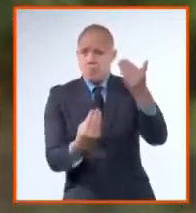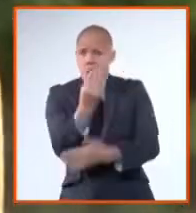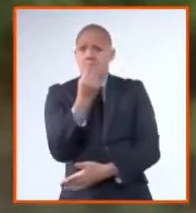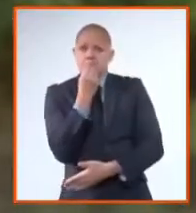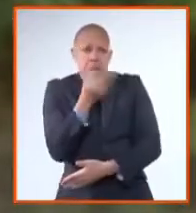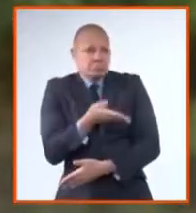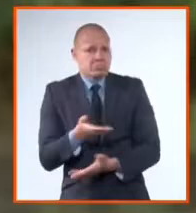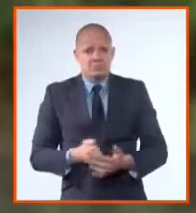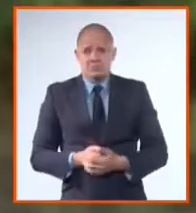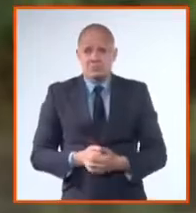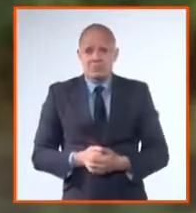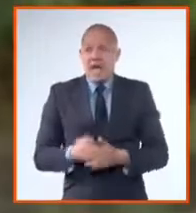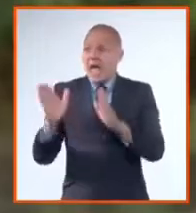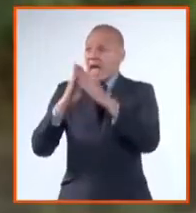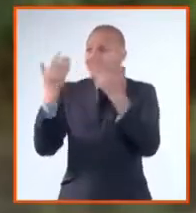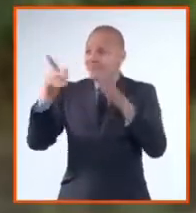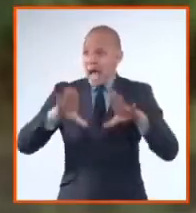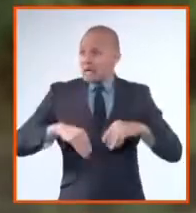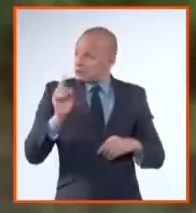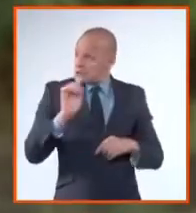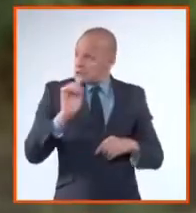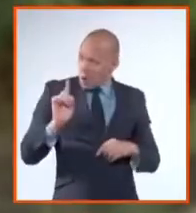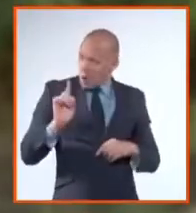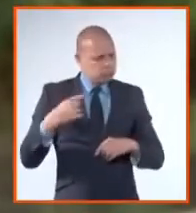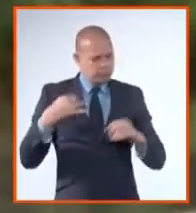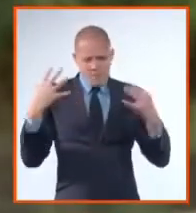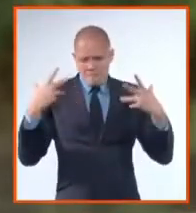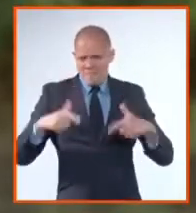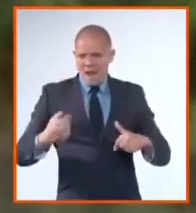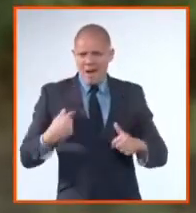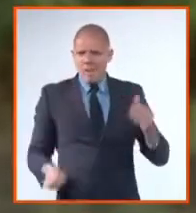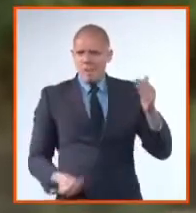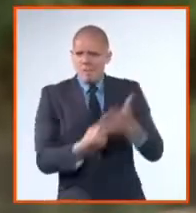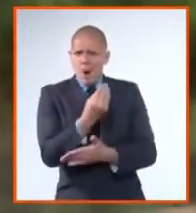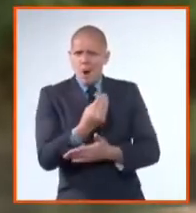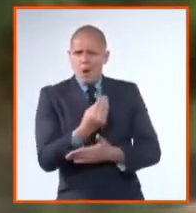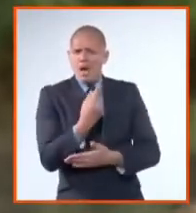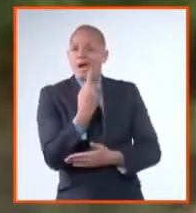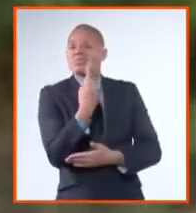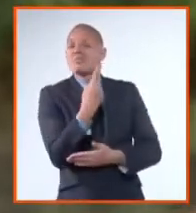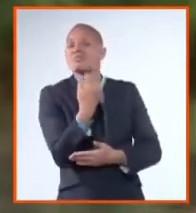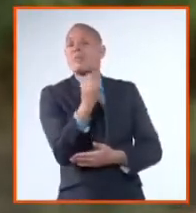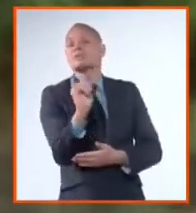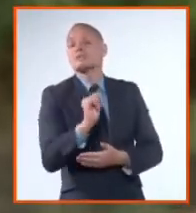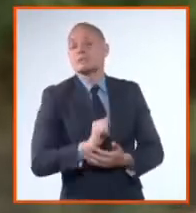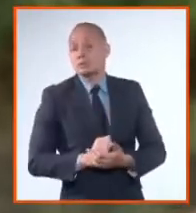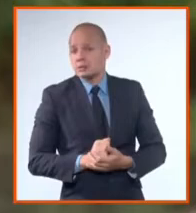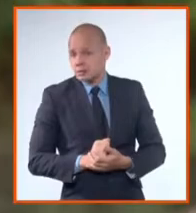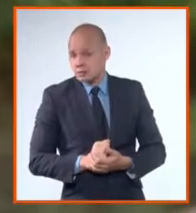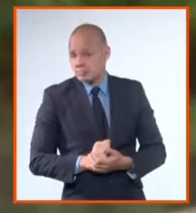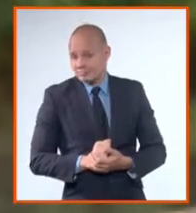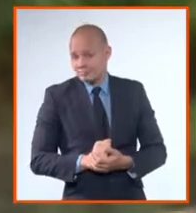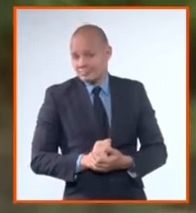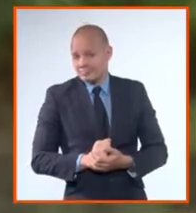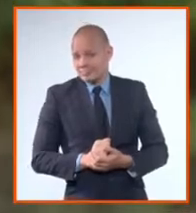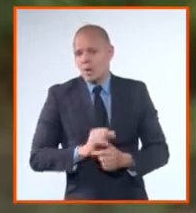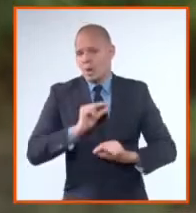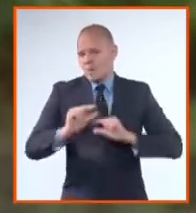secundario. Tenemos que lograr que nuestras revistas pasen al primer nivel. Ciencias Médicas lo está